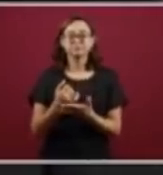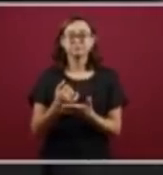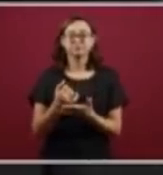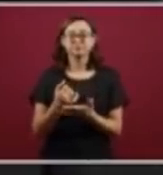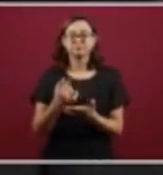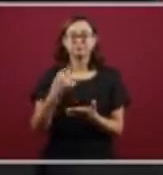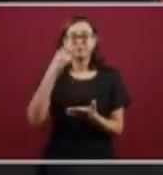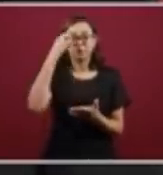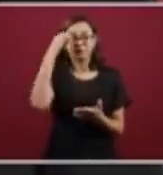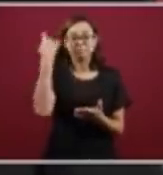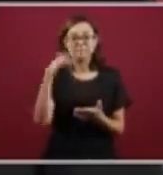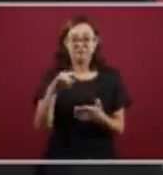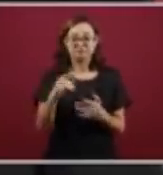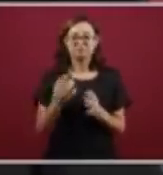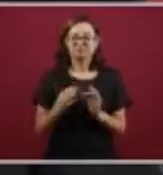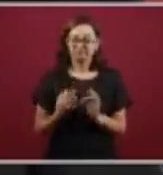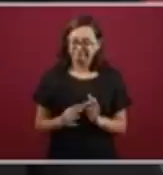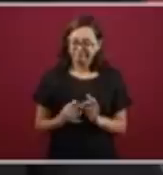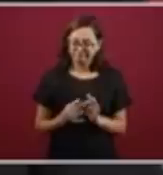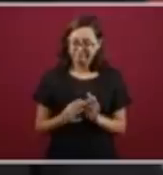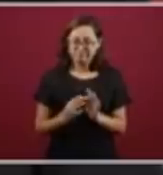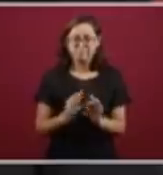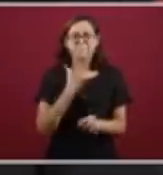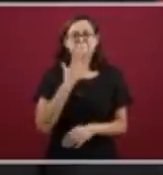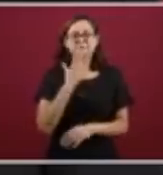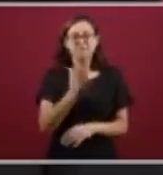se aplique bien,